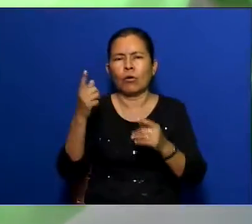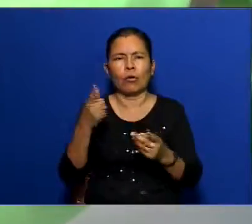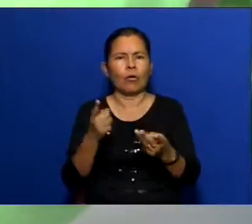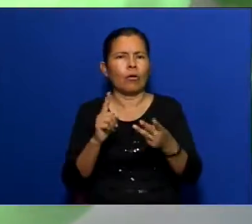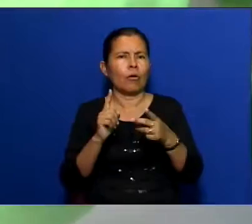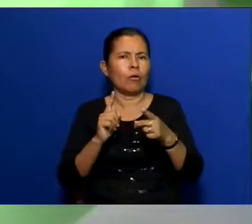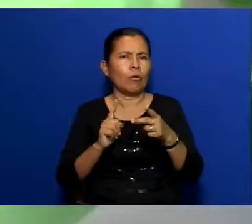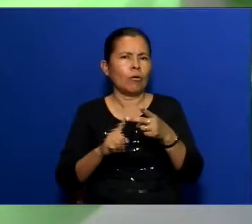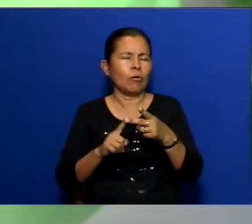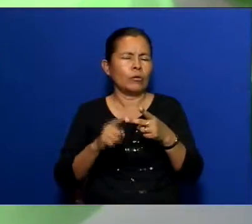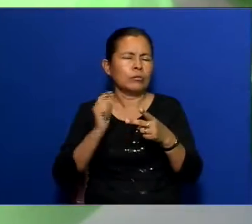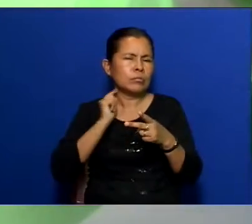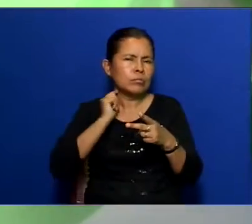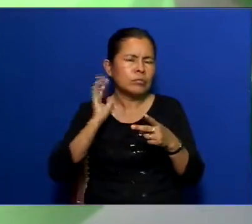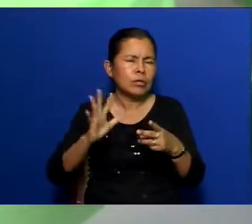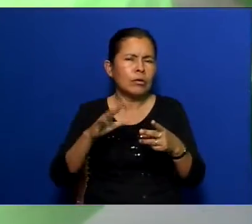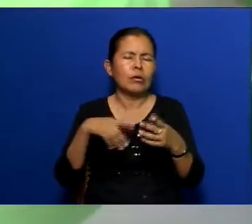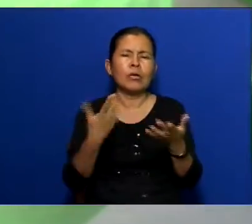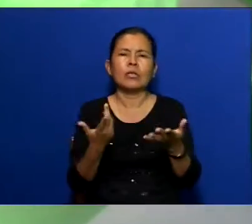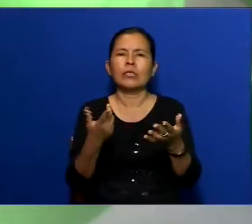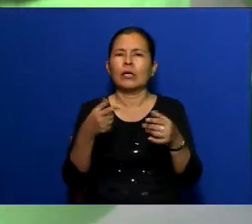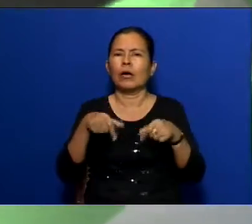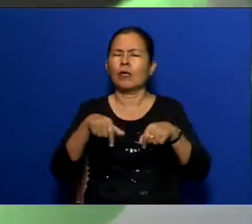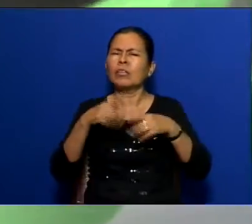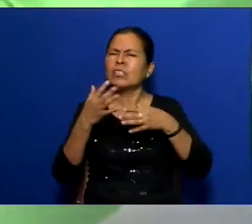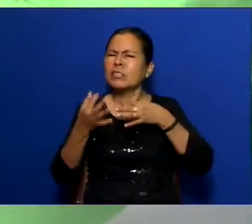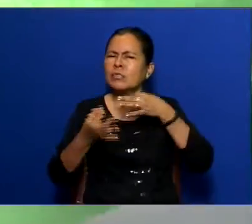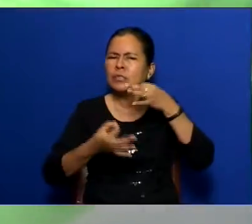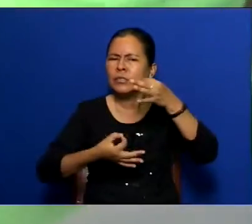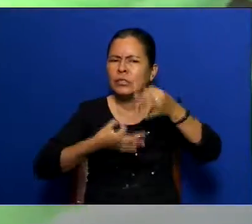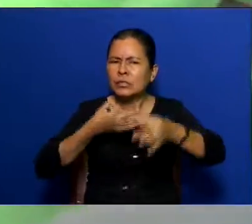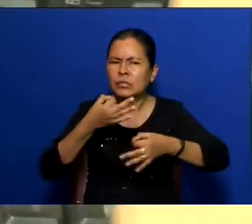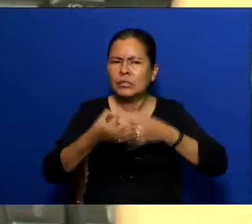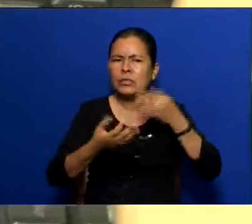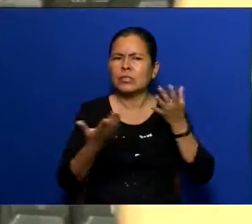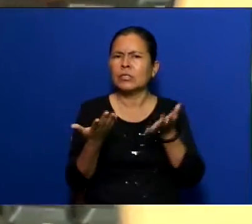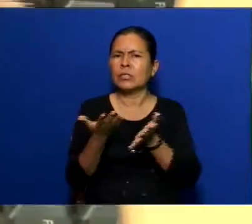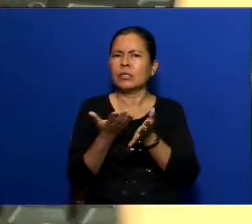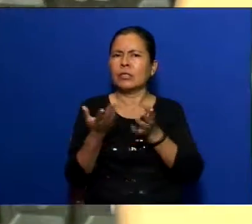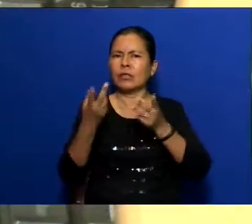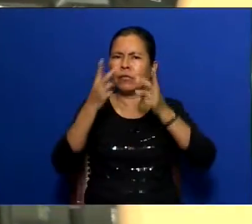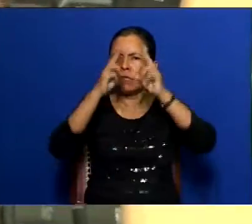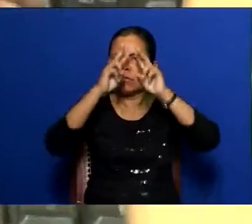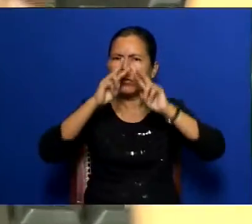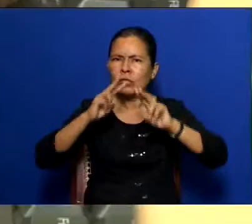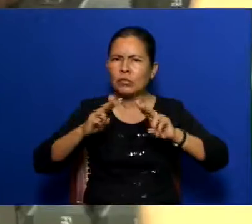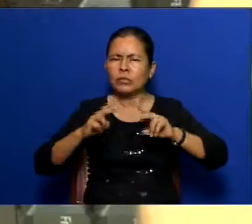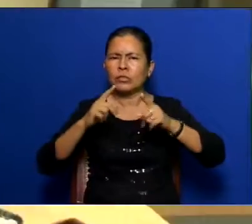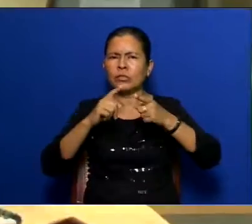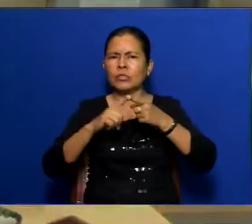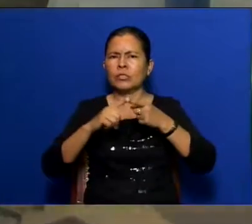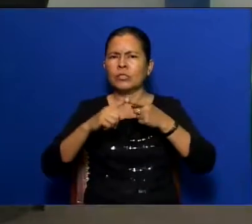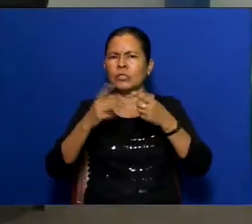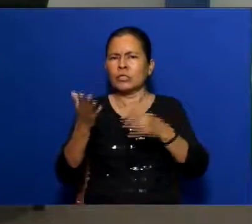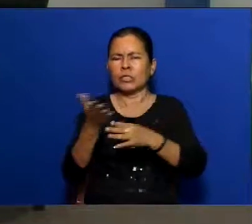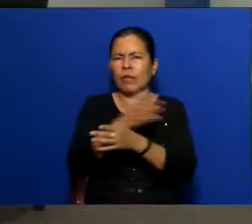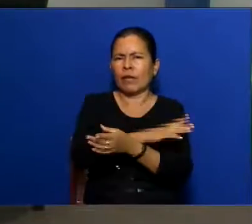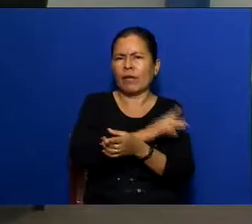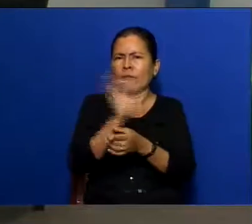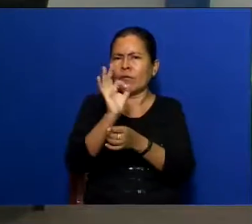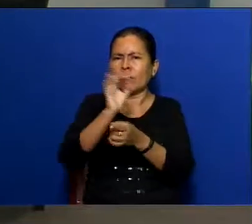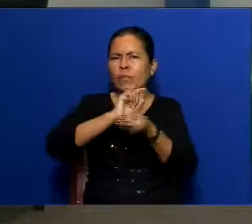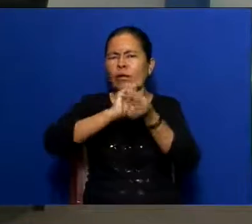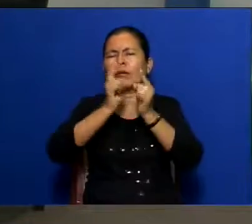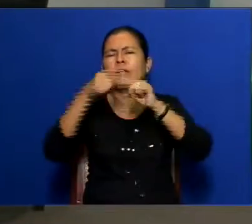efecto victimizante, tiene más bien un efecto terapéutico. La víctima sale en mejores condiciones que cuando ingresó. Y esto dio